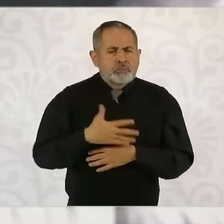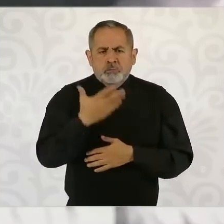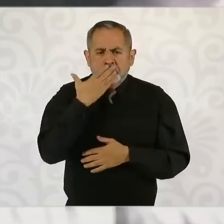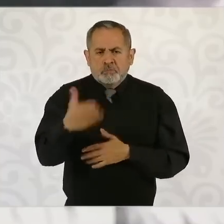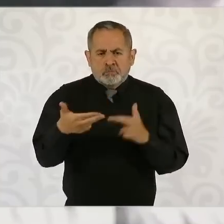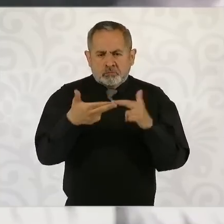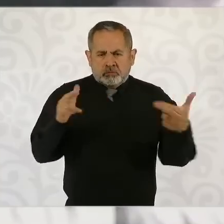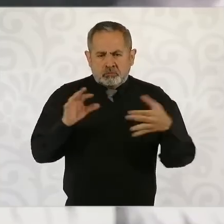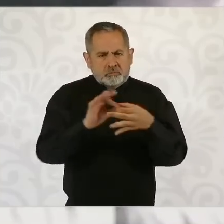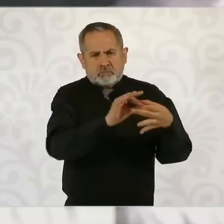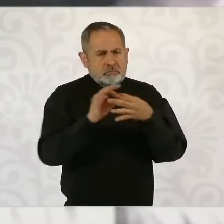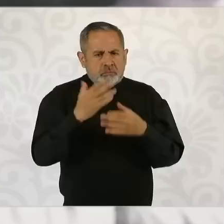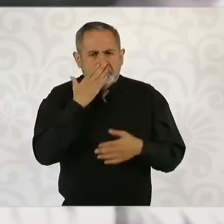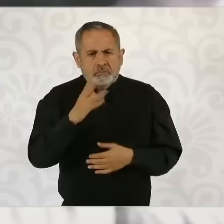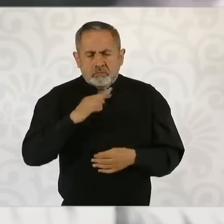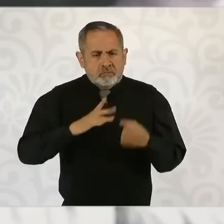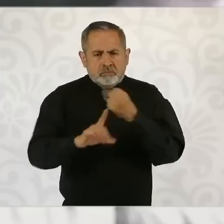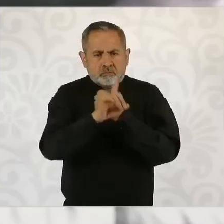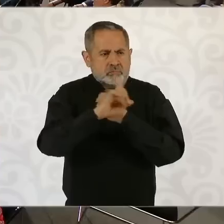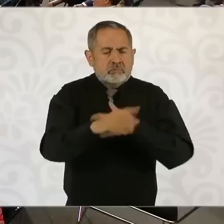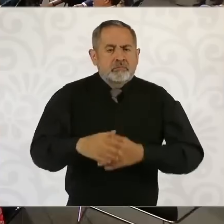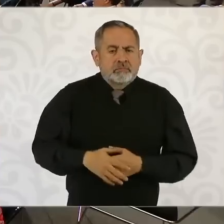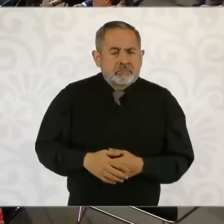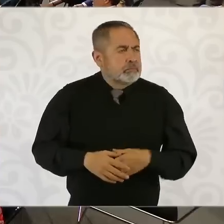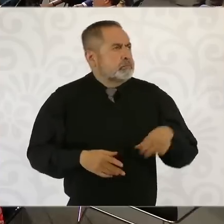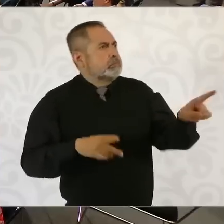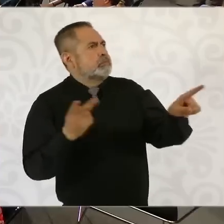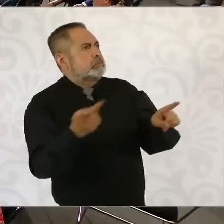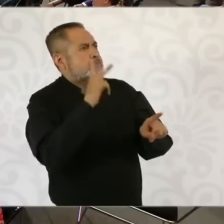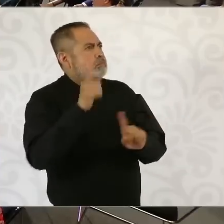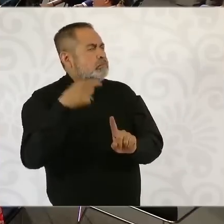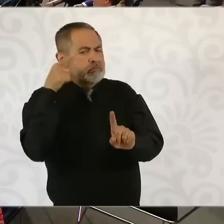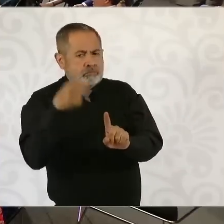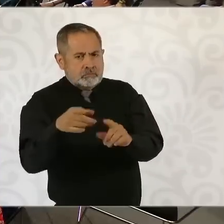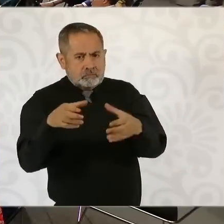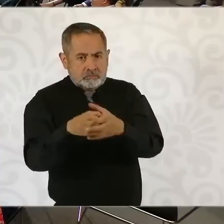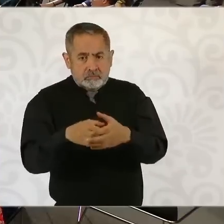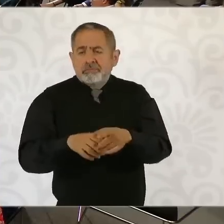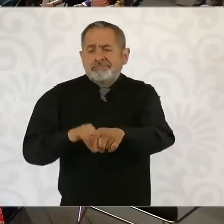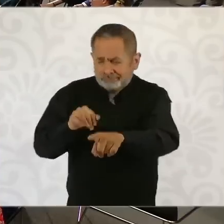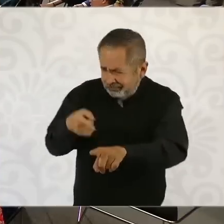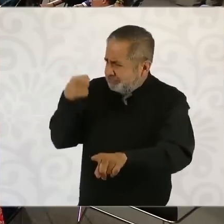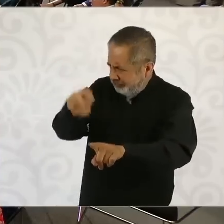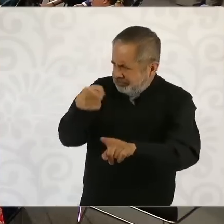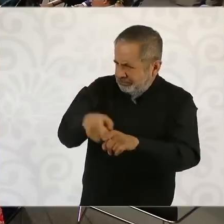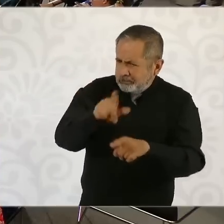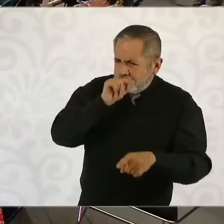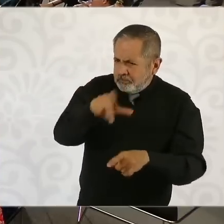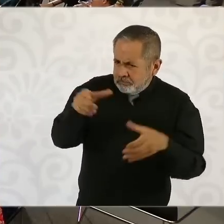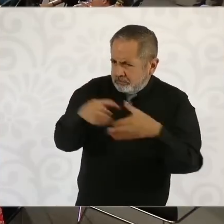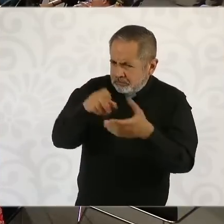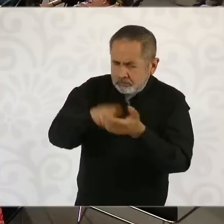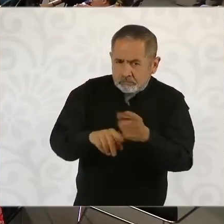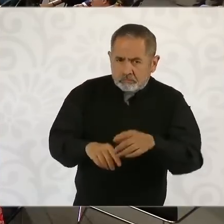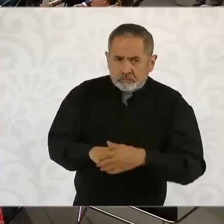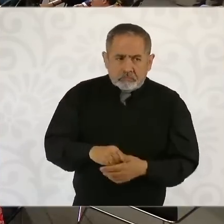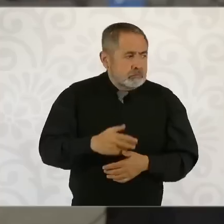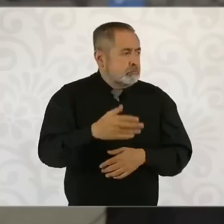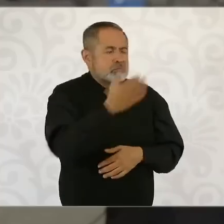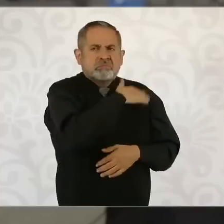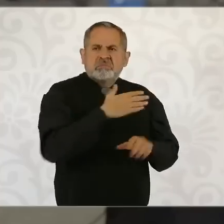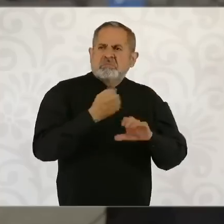relación excelente, no ha habido ningún… Pero en el caso específico de los de Jalisco… Estoy hablando de ese caso específico. Okay. Sí, porque fueron muy duros con su